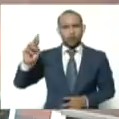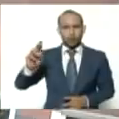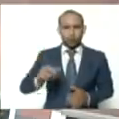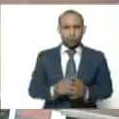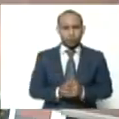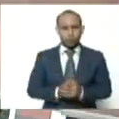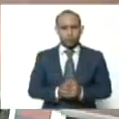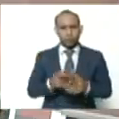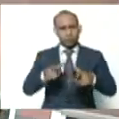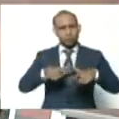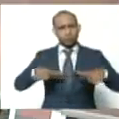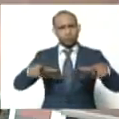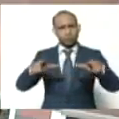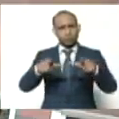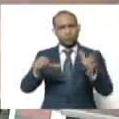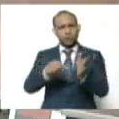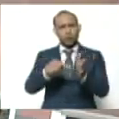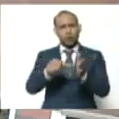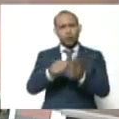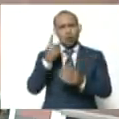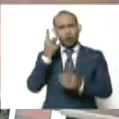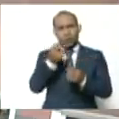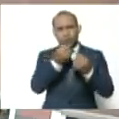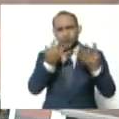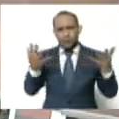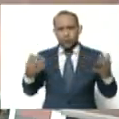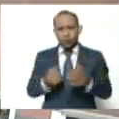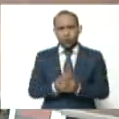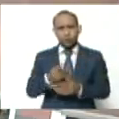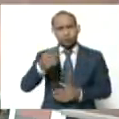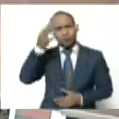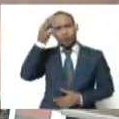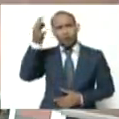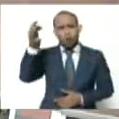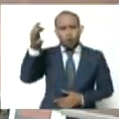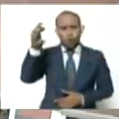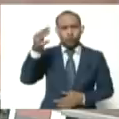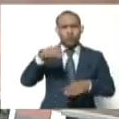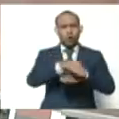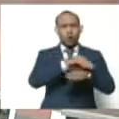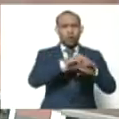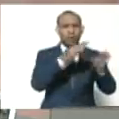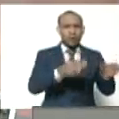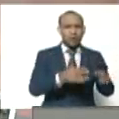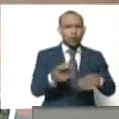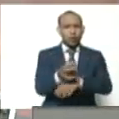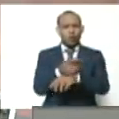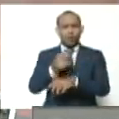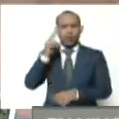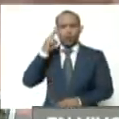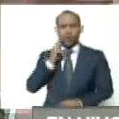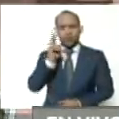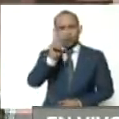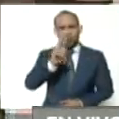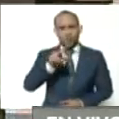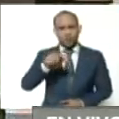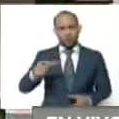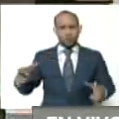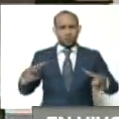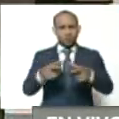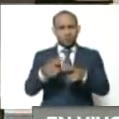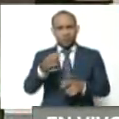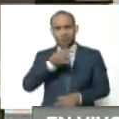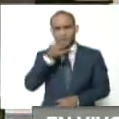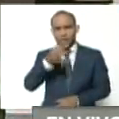el Salón del Consejo de Ministros del Gobierno Bolivariano de Venezuela. Estamos reunidos desde la